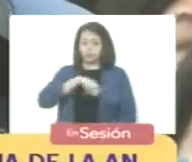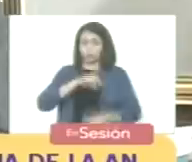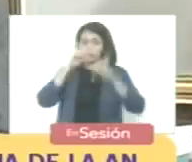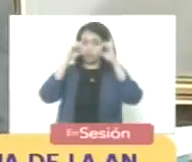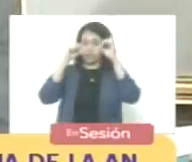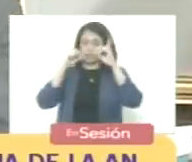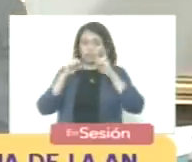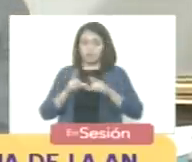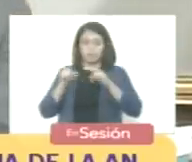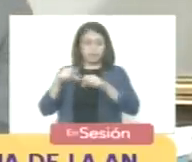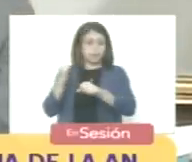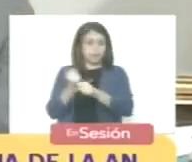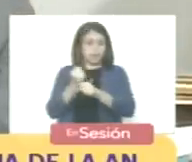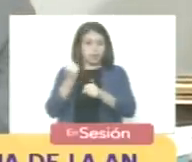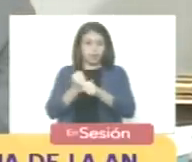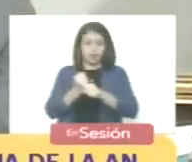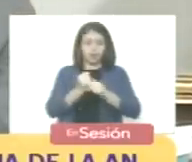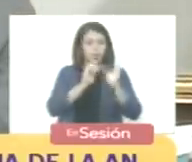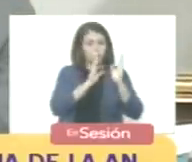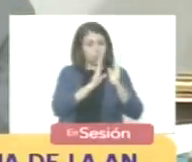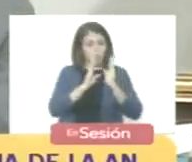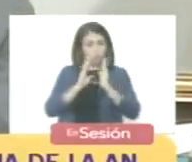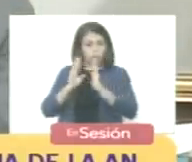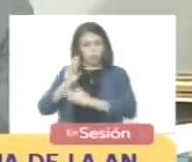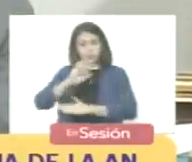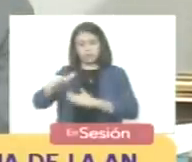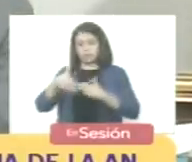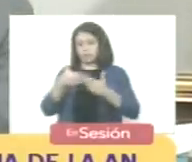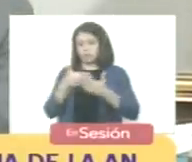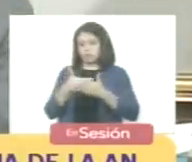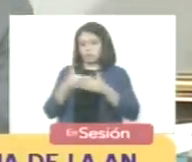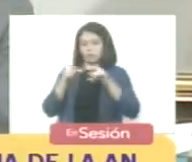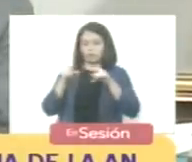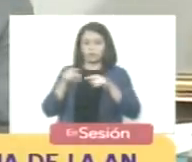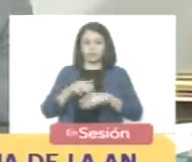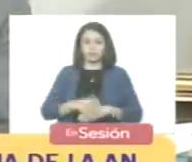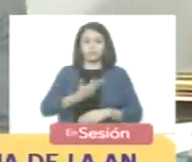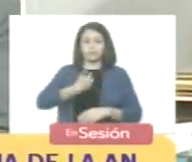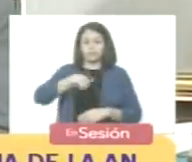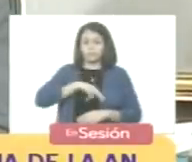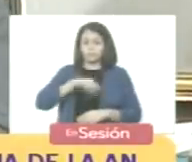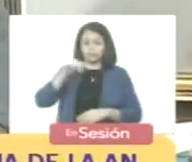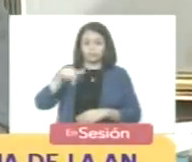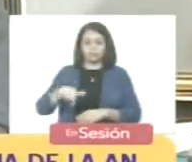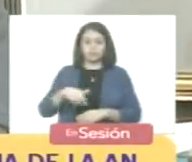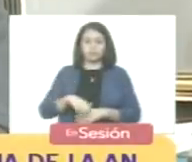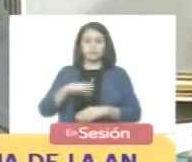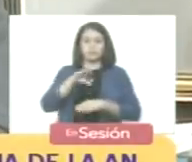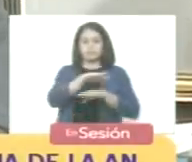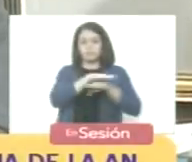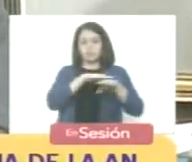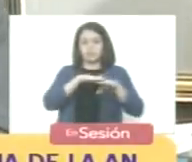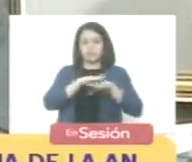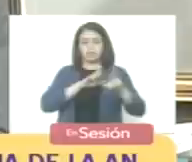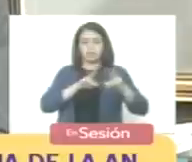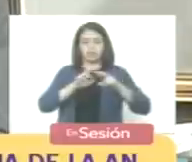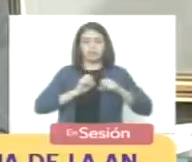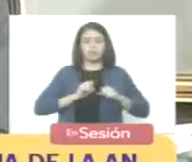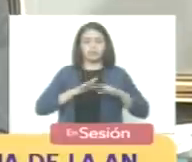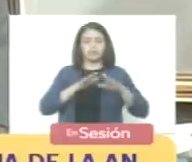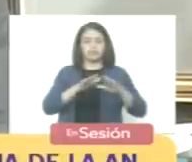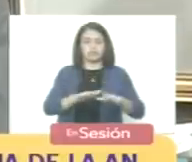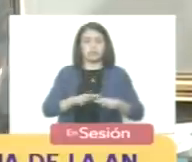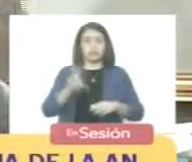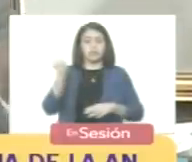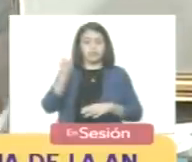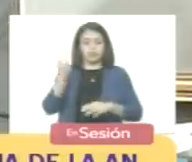decidido es trabajar coordinadamente con nosotros, con la Cancillería de la República Bolivariana